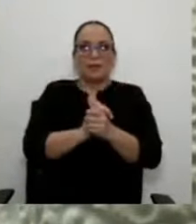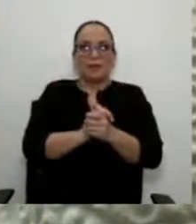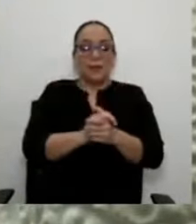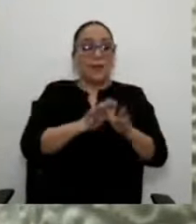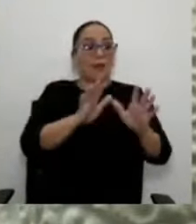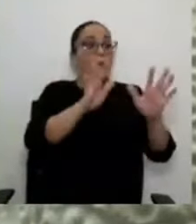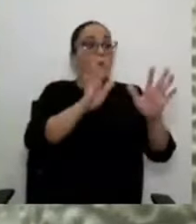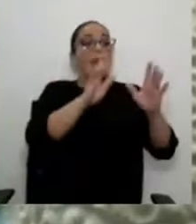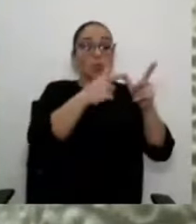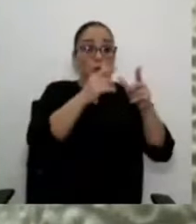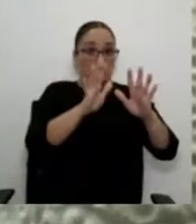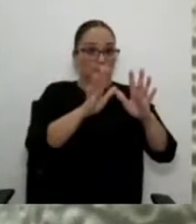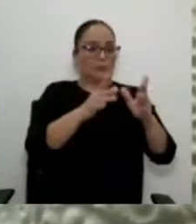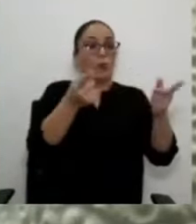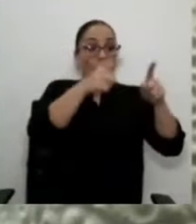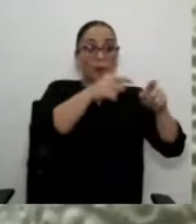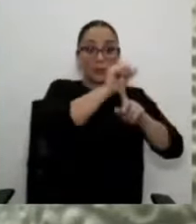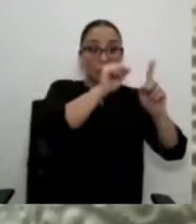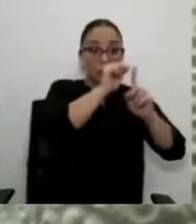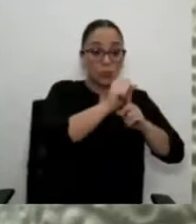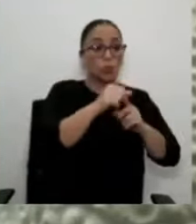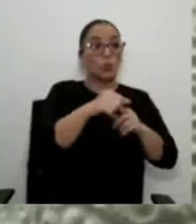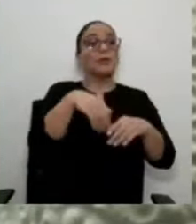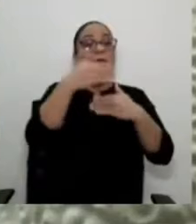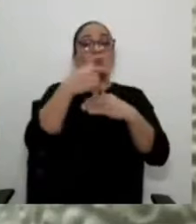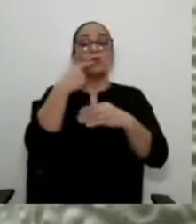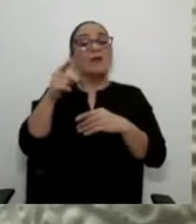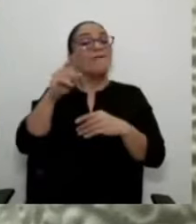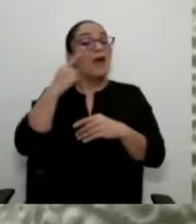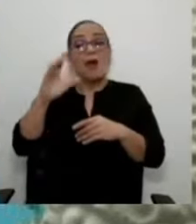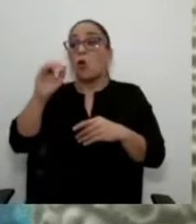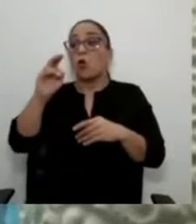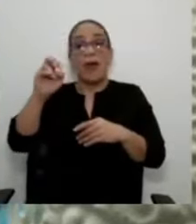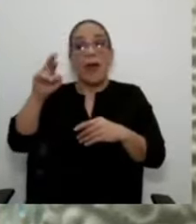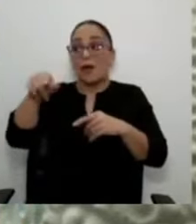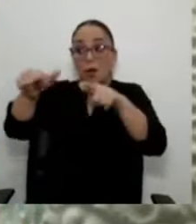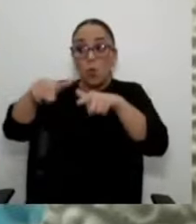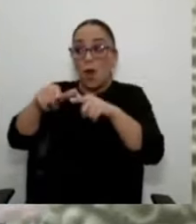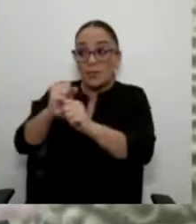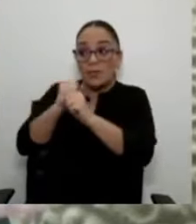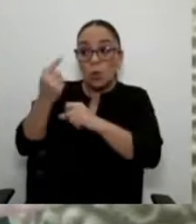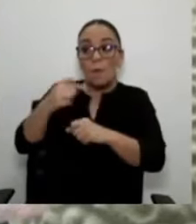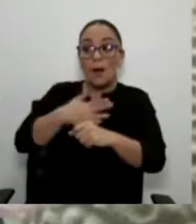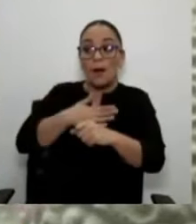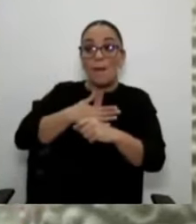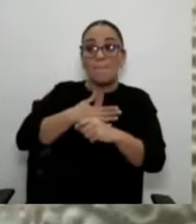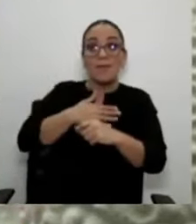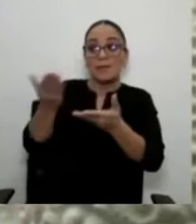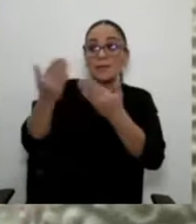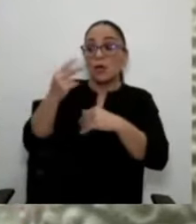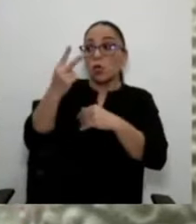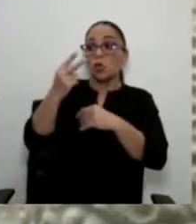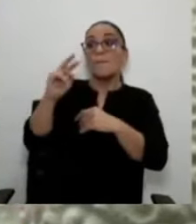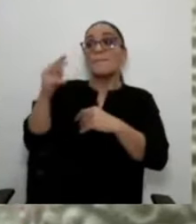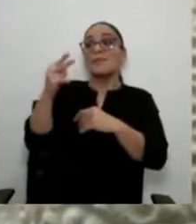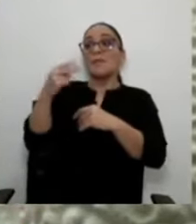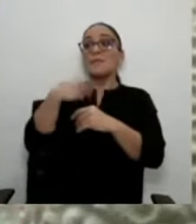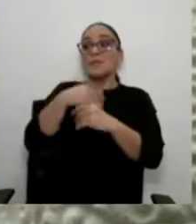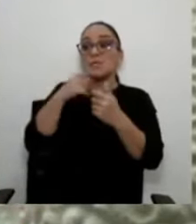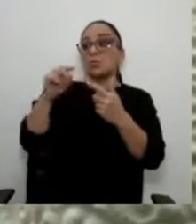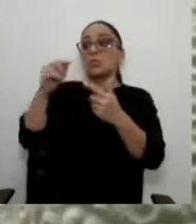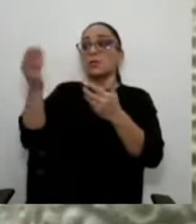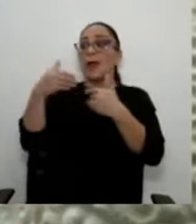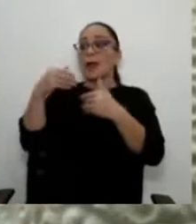para la rifa, no es un lugar seguro, yo no puedo traer un equipo de gobierno, éramos tres ministros, dos viceministros, a un lugar donde había